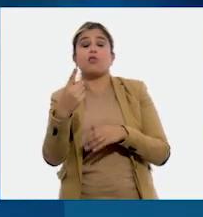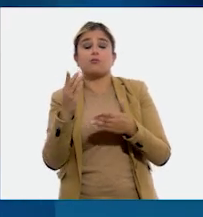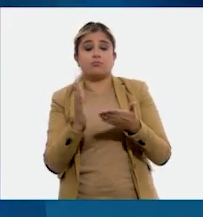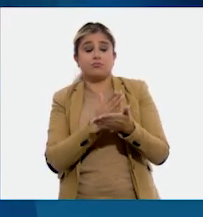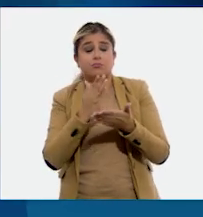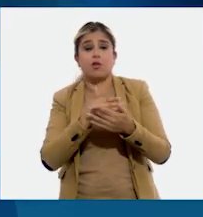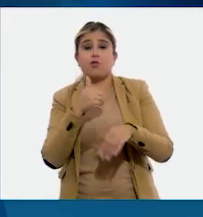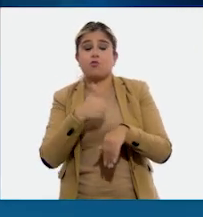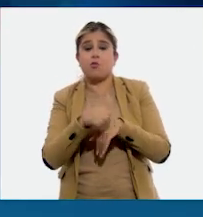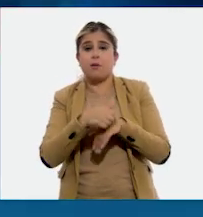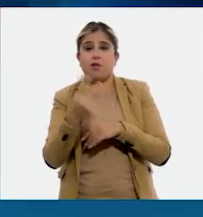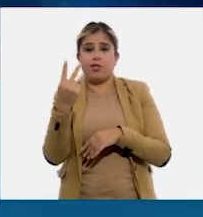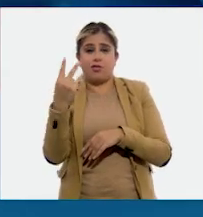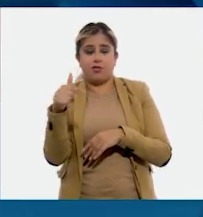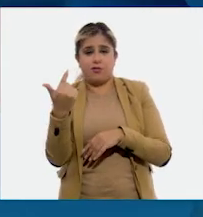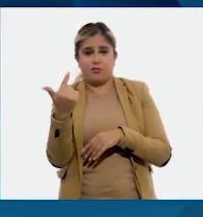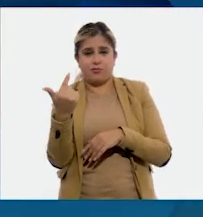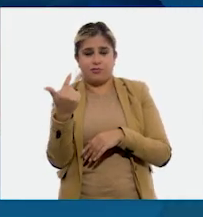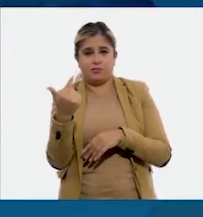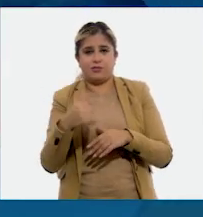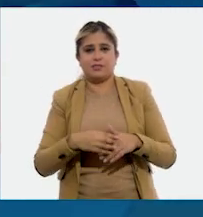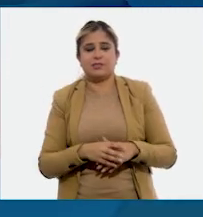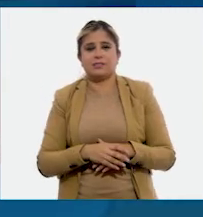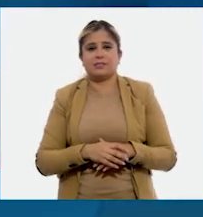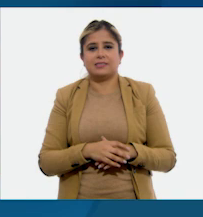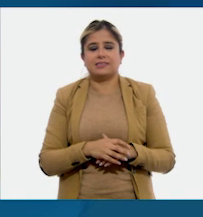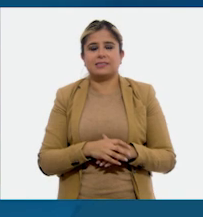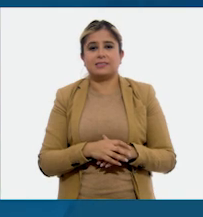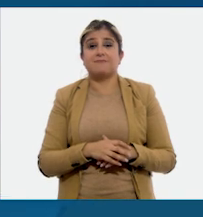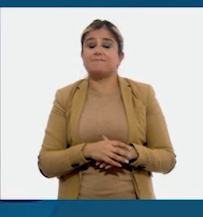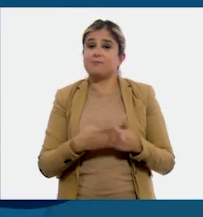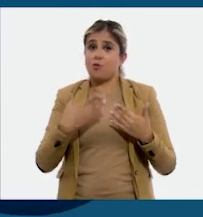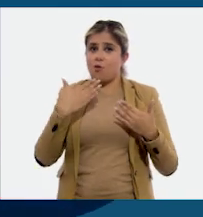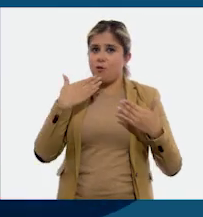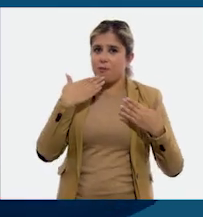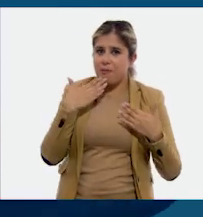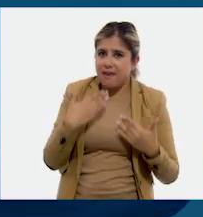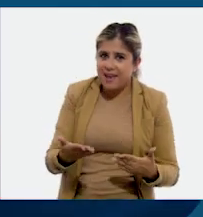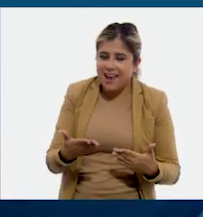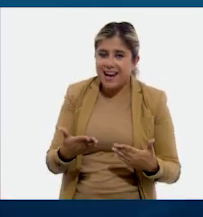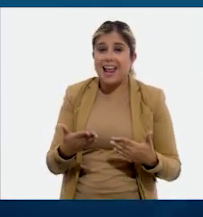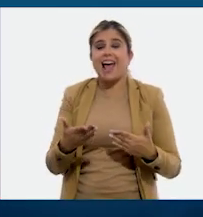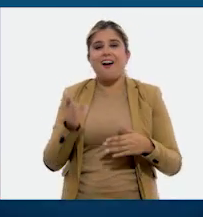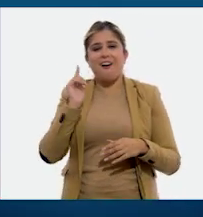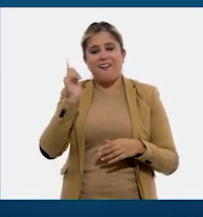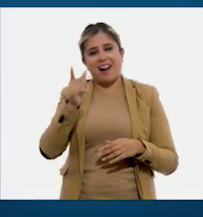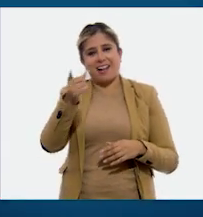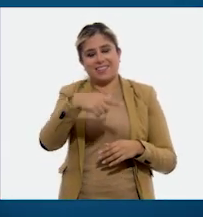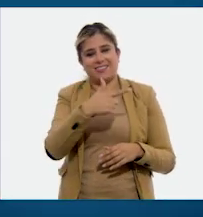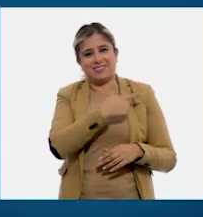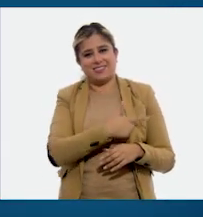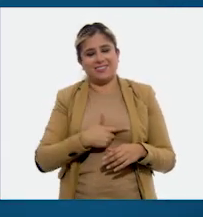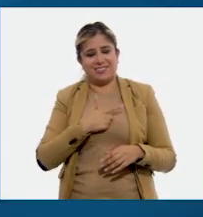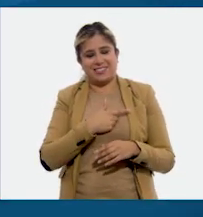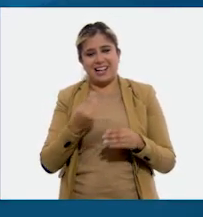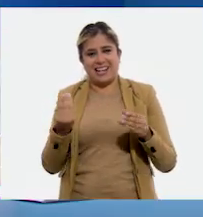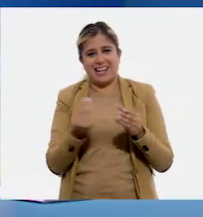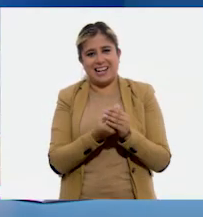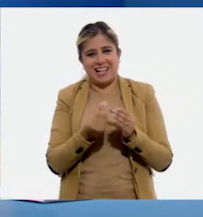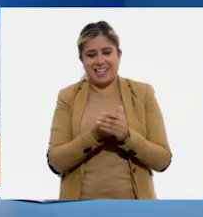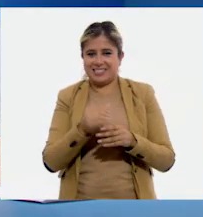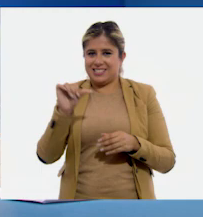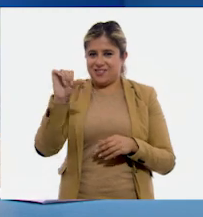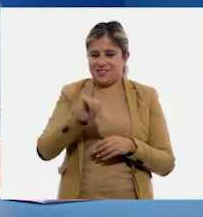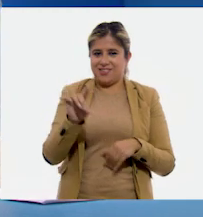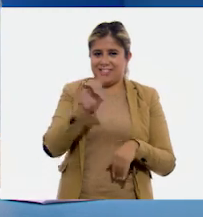consigna número 2. ¡Ah, muy bien! Espero que les haya gustado nuestra clase